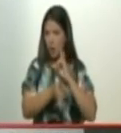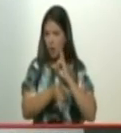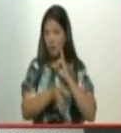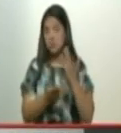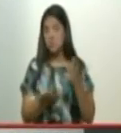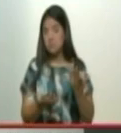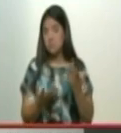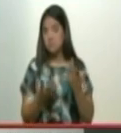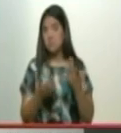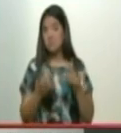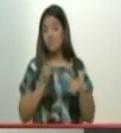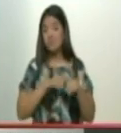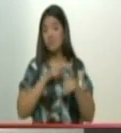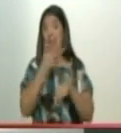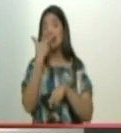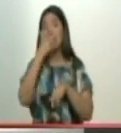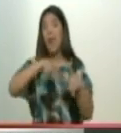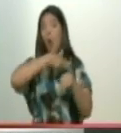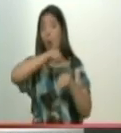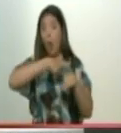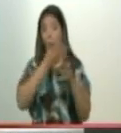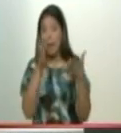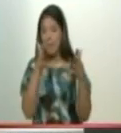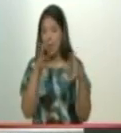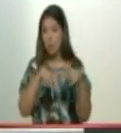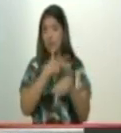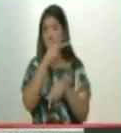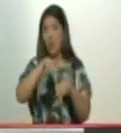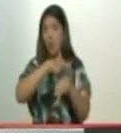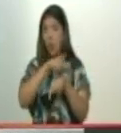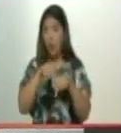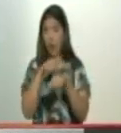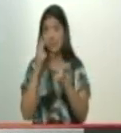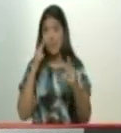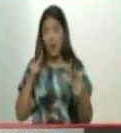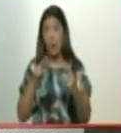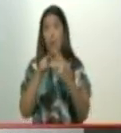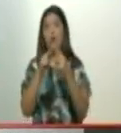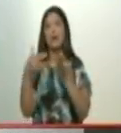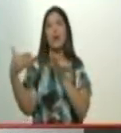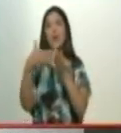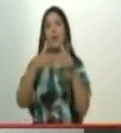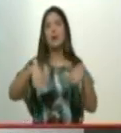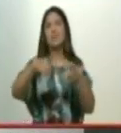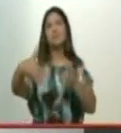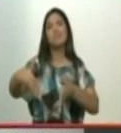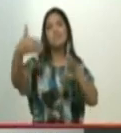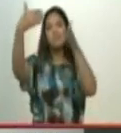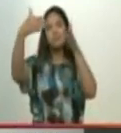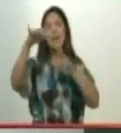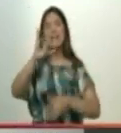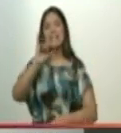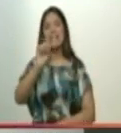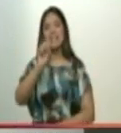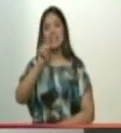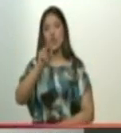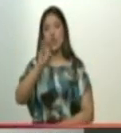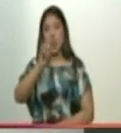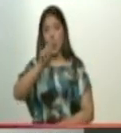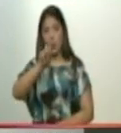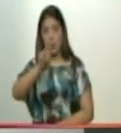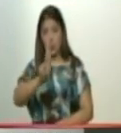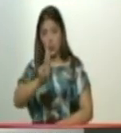siendo el evento durado 3 horas aproximadamente. Se citan en la esquina de Canónigos, edificio Esnotú.